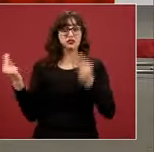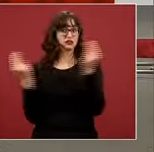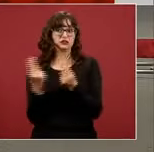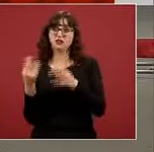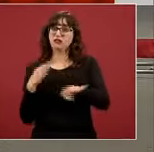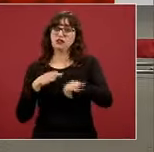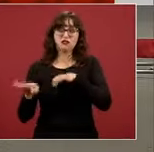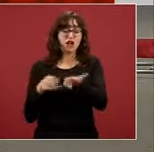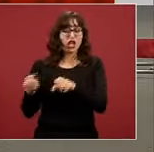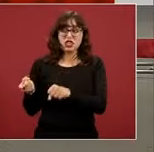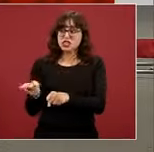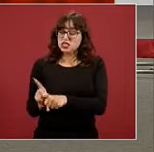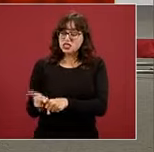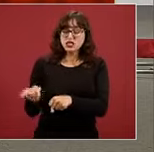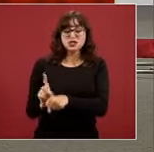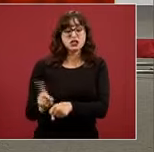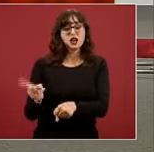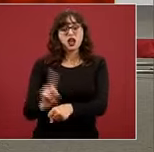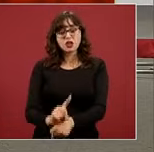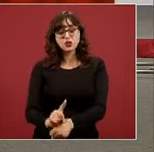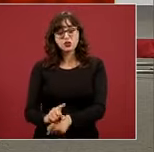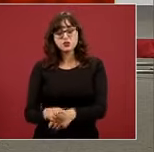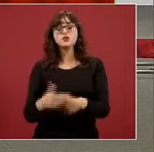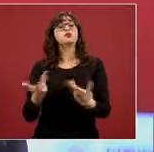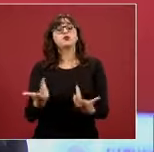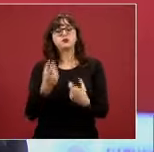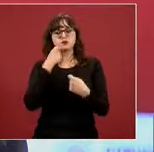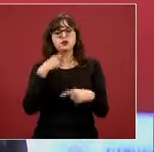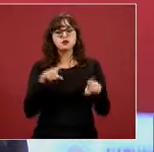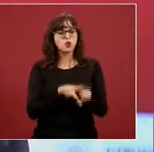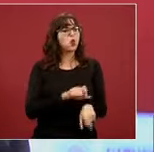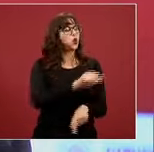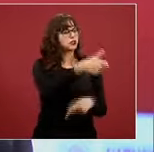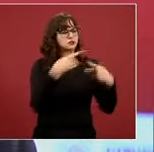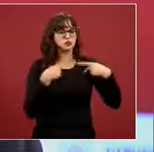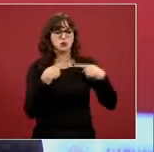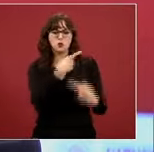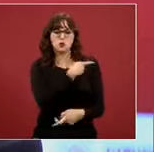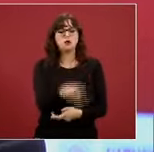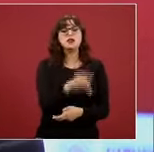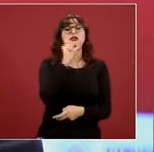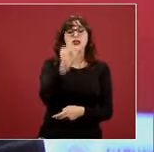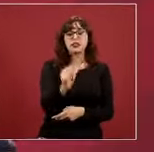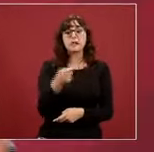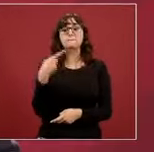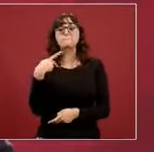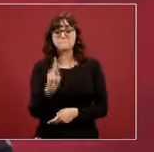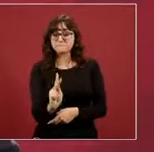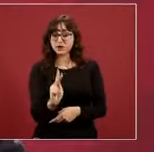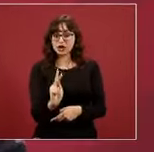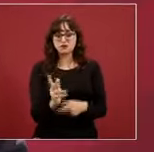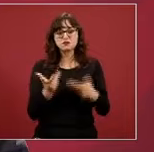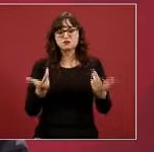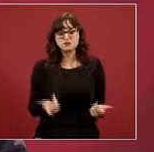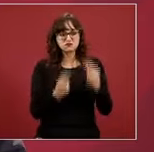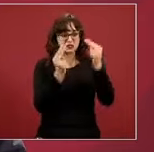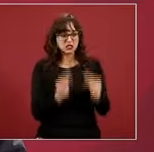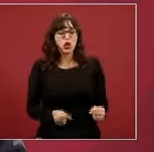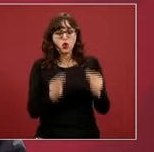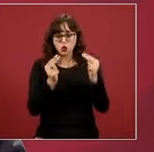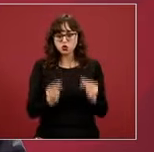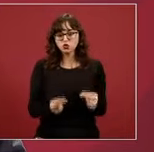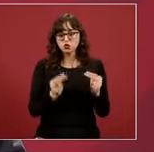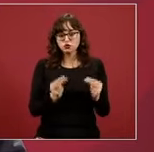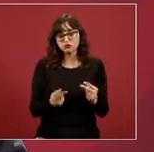sustento diario y aún quienes no viven en condiciones de pobreza, pero viven o han vivido de pequeños negocios